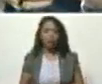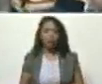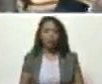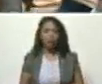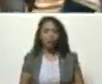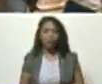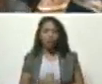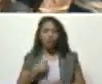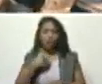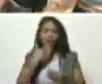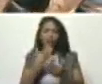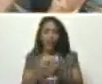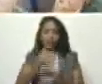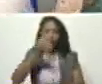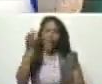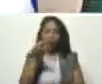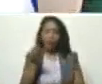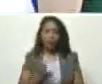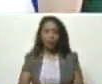Les agradezco de verdad